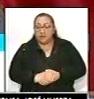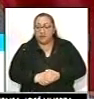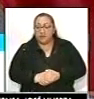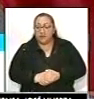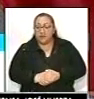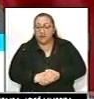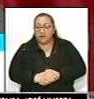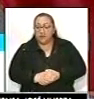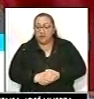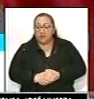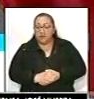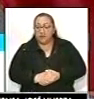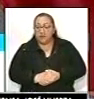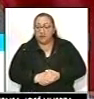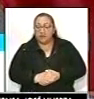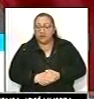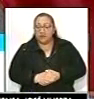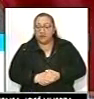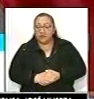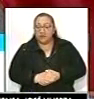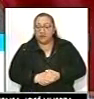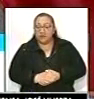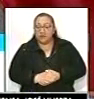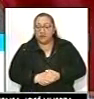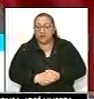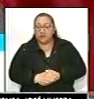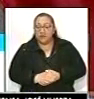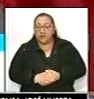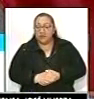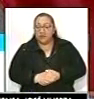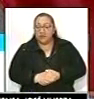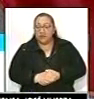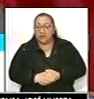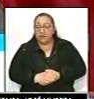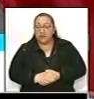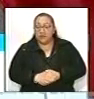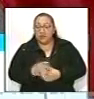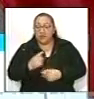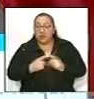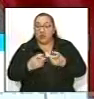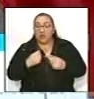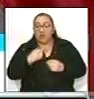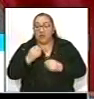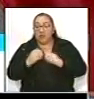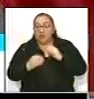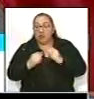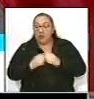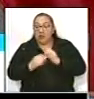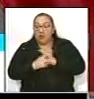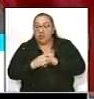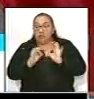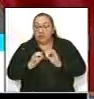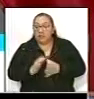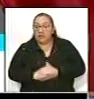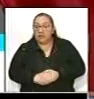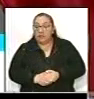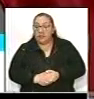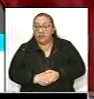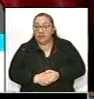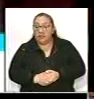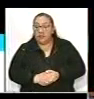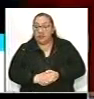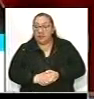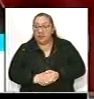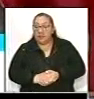algunos aspectos que sí pasa por, en todo caso, mejorar la ley misma, ¿no? Por ejemplo, se hablaba lo de